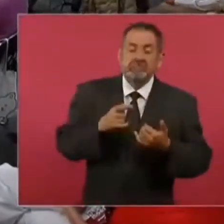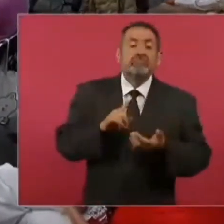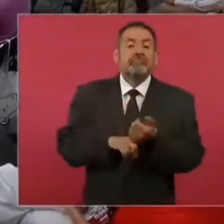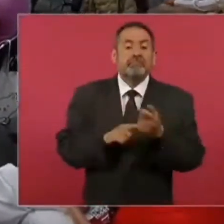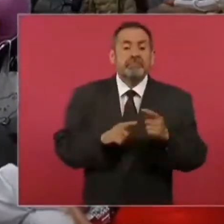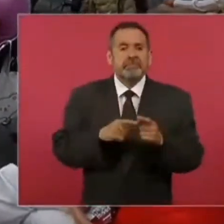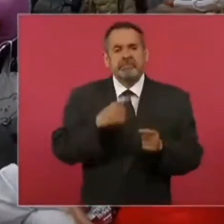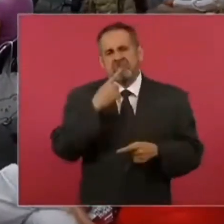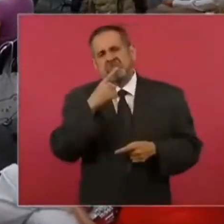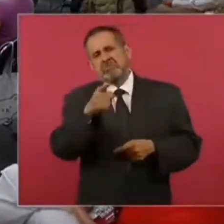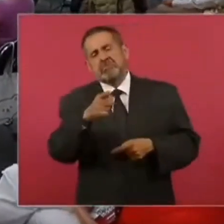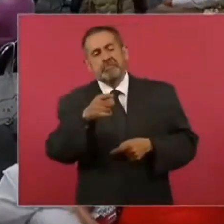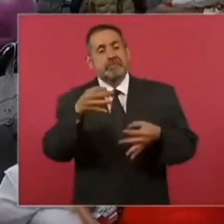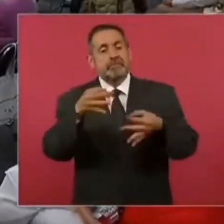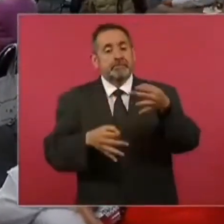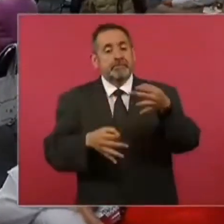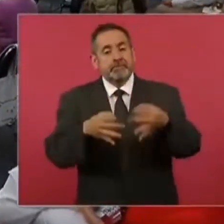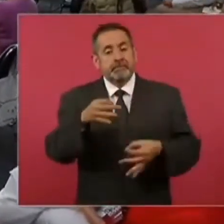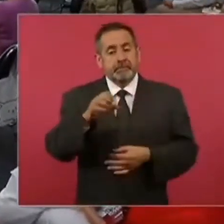en la Corte